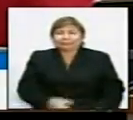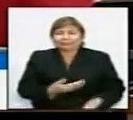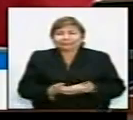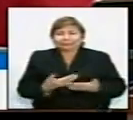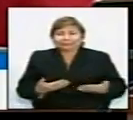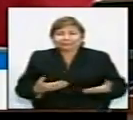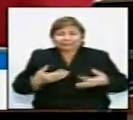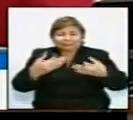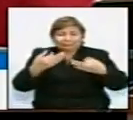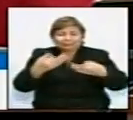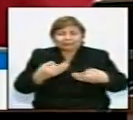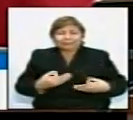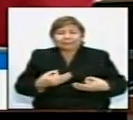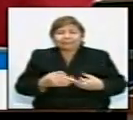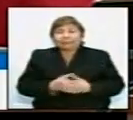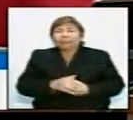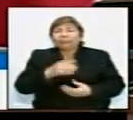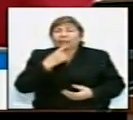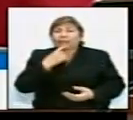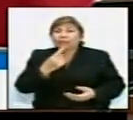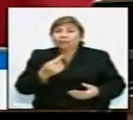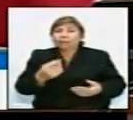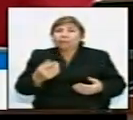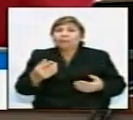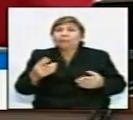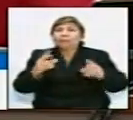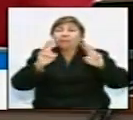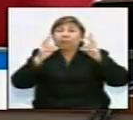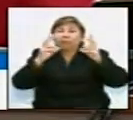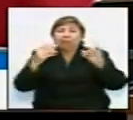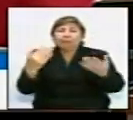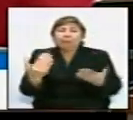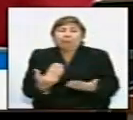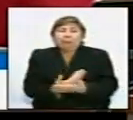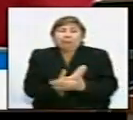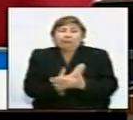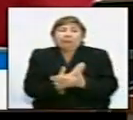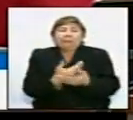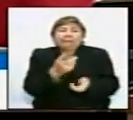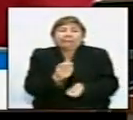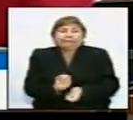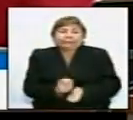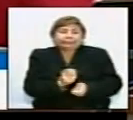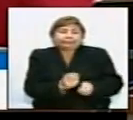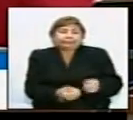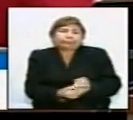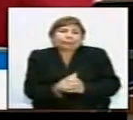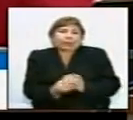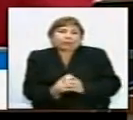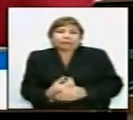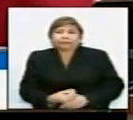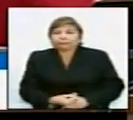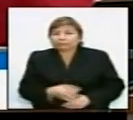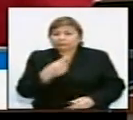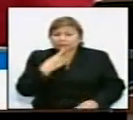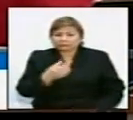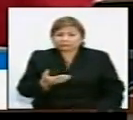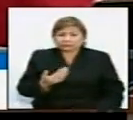parece fundamental y es el tema de innovación y tecnificación agraria. Hace